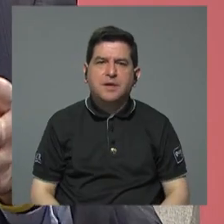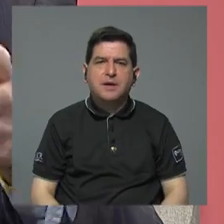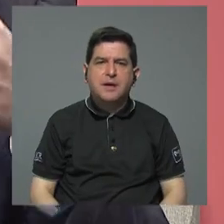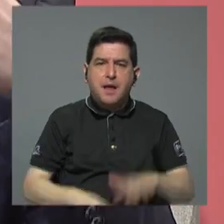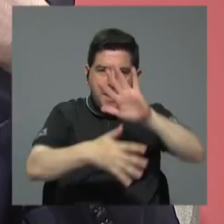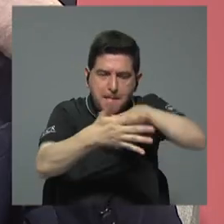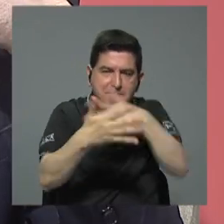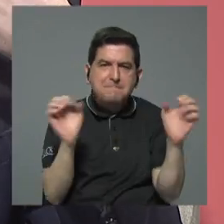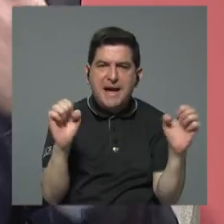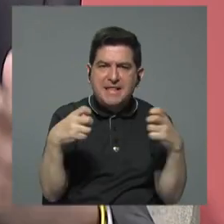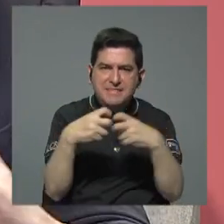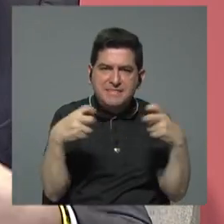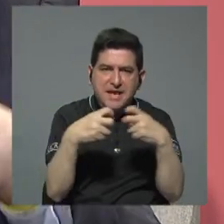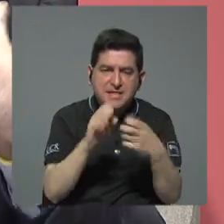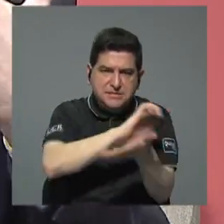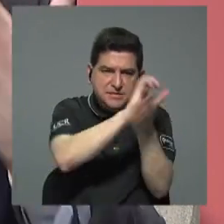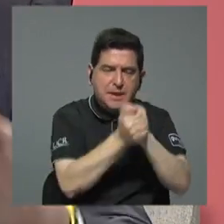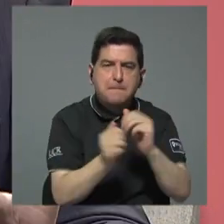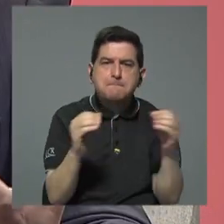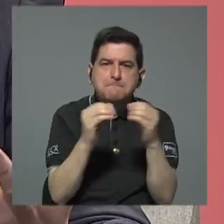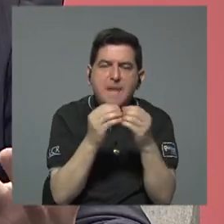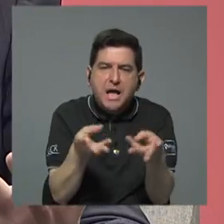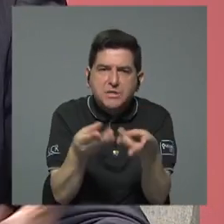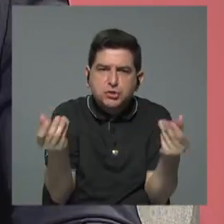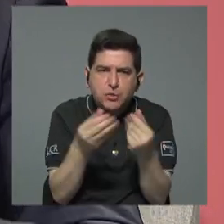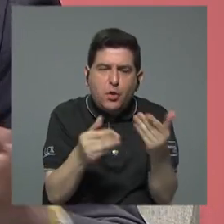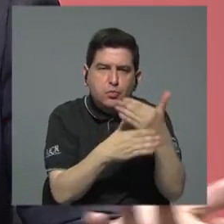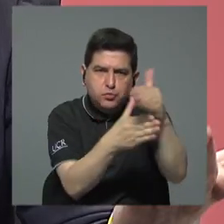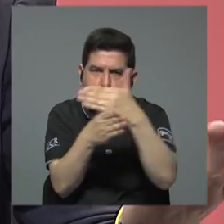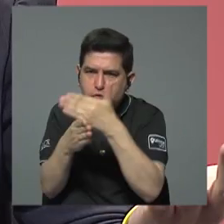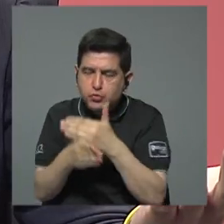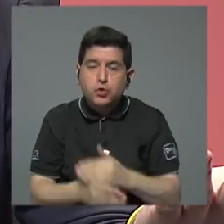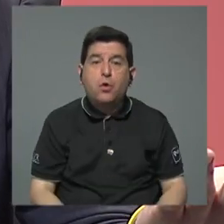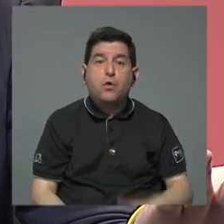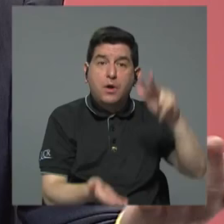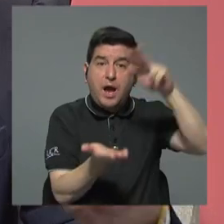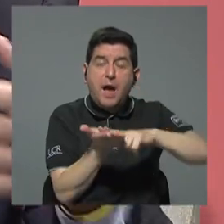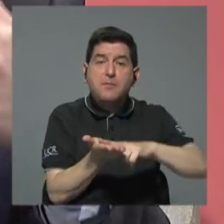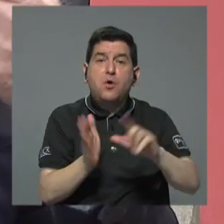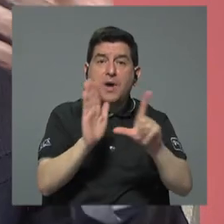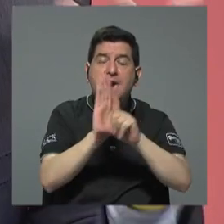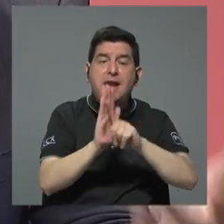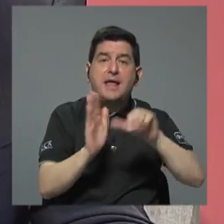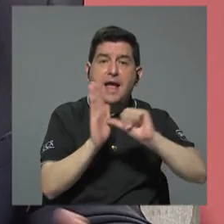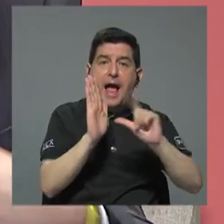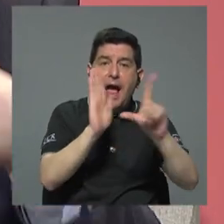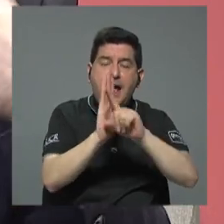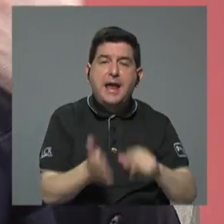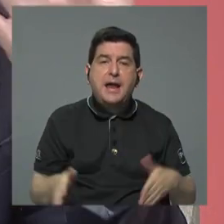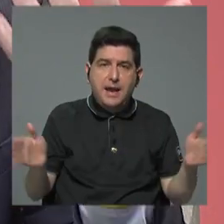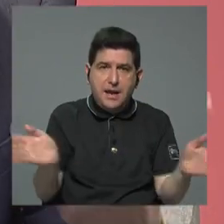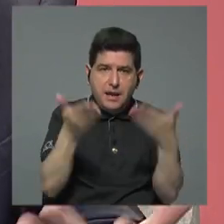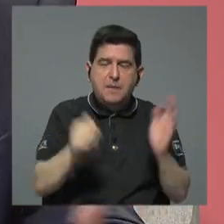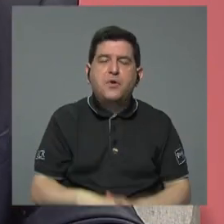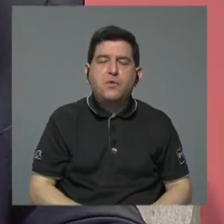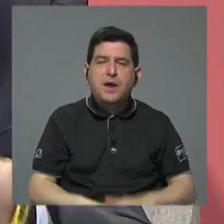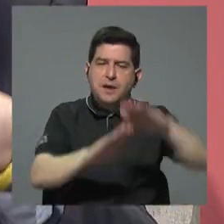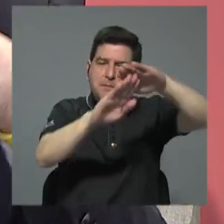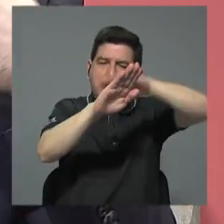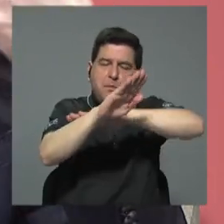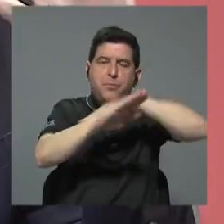está cambiando, cada vez va a ir creciendo más la generación distribuida. Acabamos de aprobar una ley en la Asamblea, por ejemplo, que promueve el uso de paneles